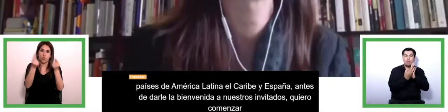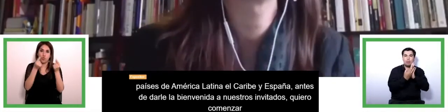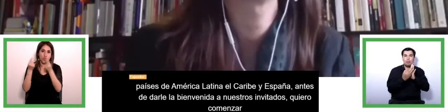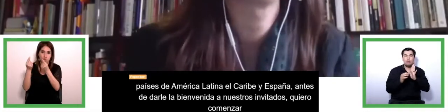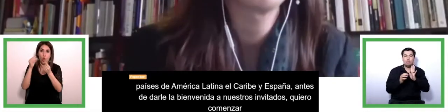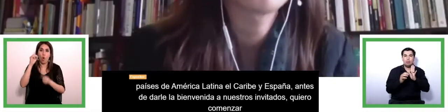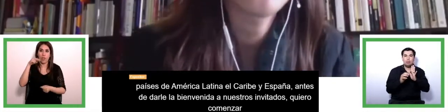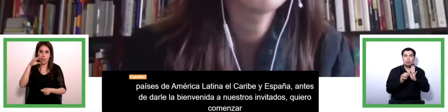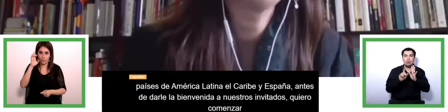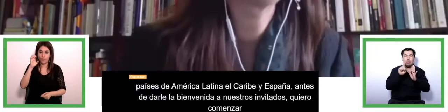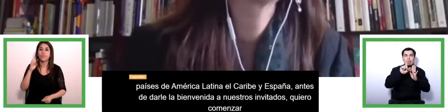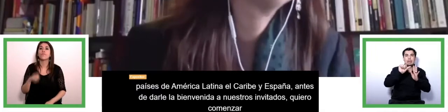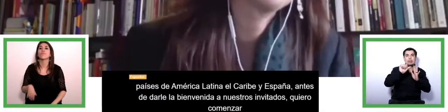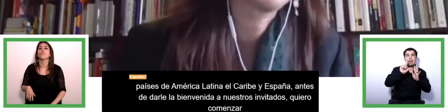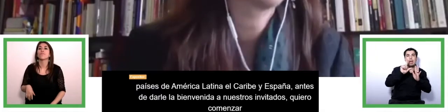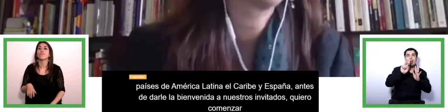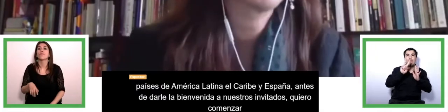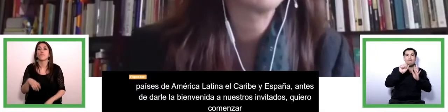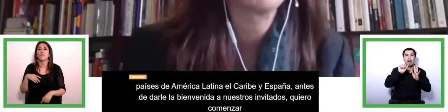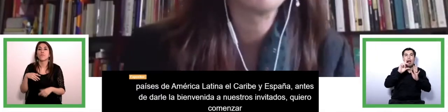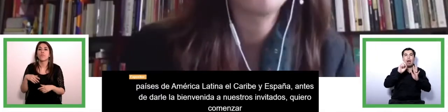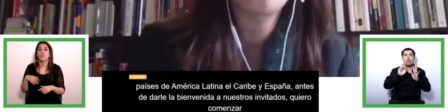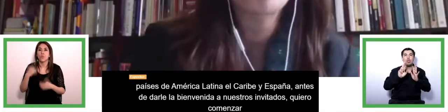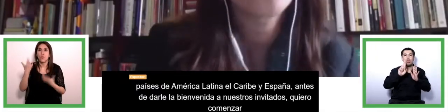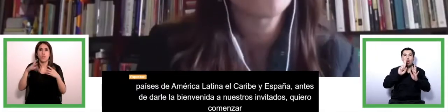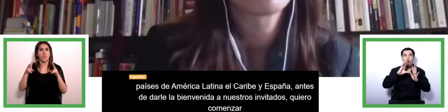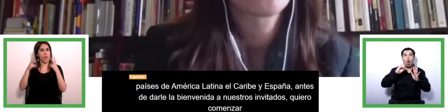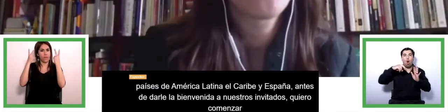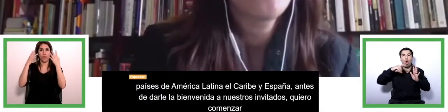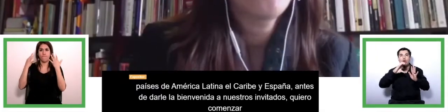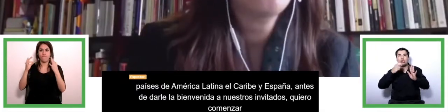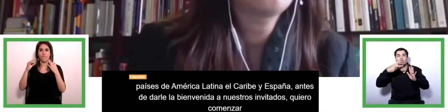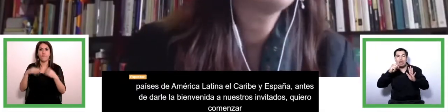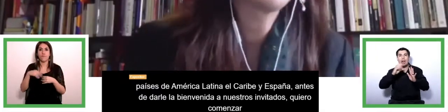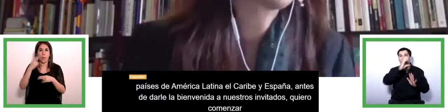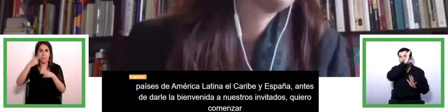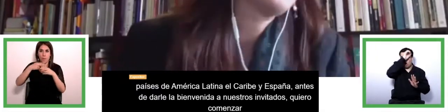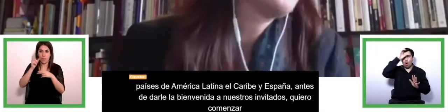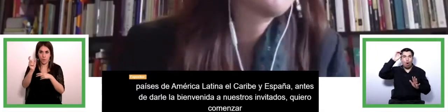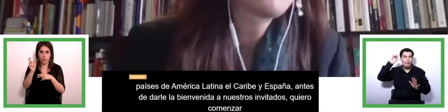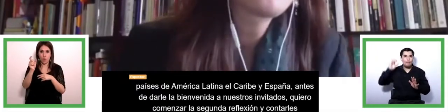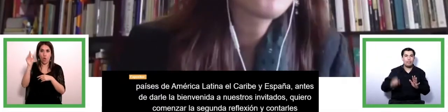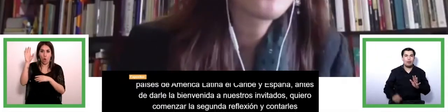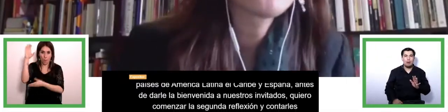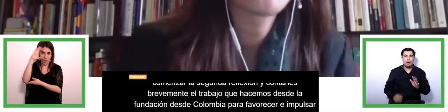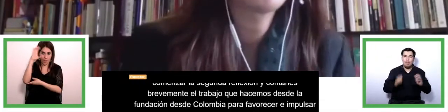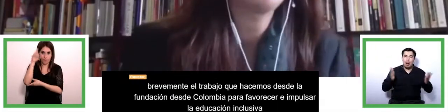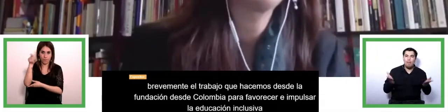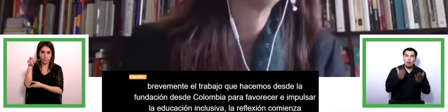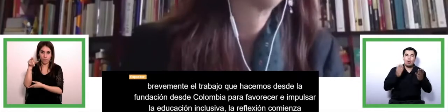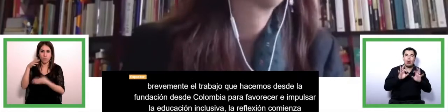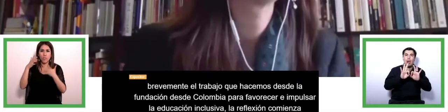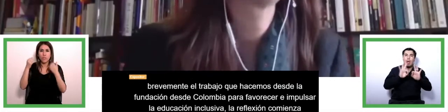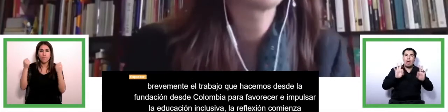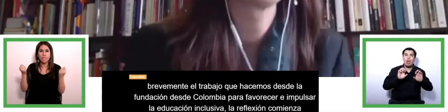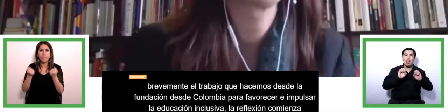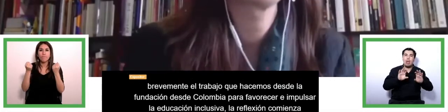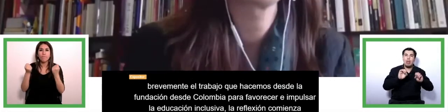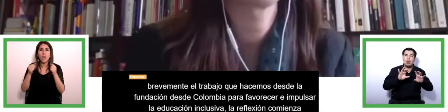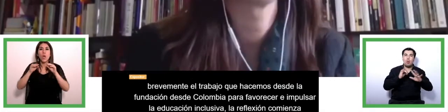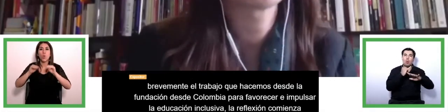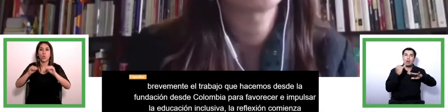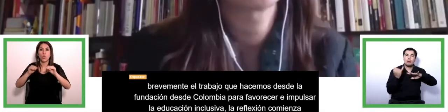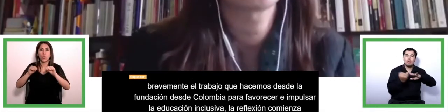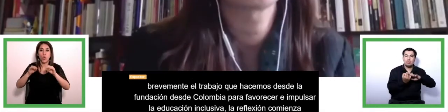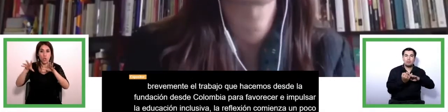para favorecer e impulsar la educación inclusiva. La reflexión comienza un poco